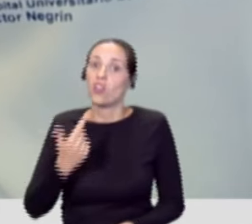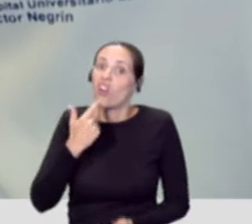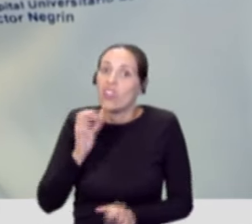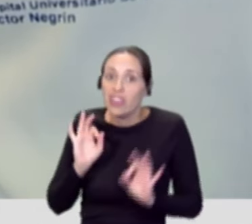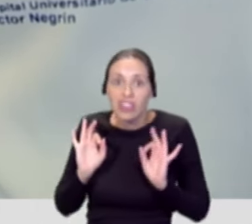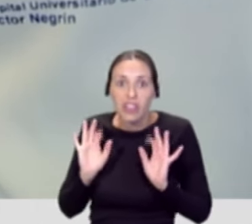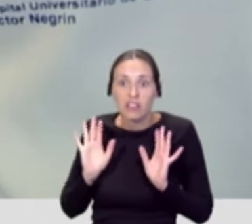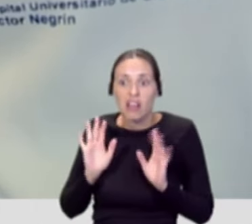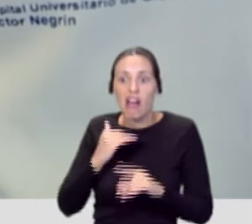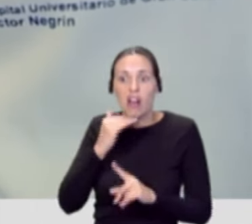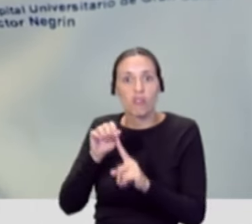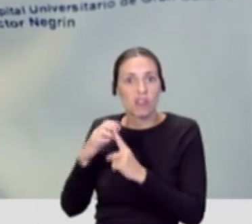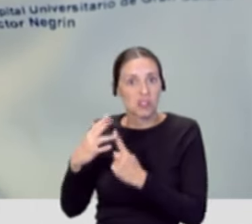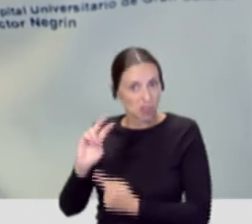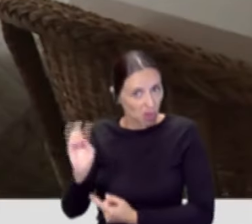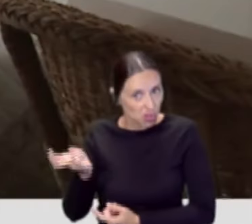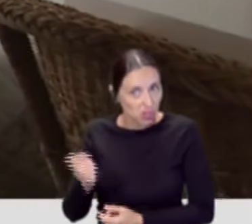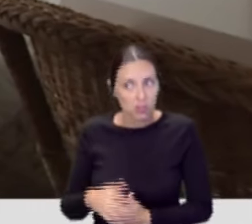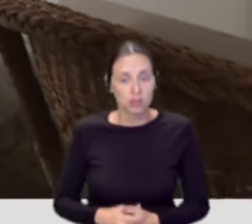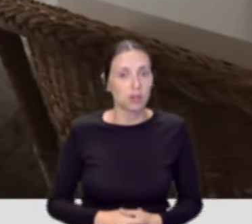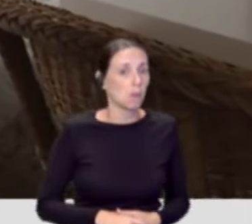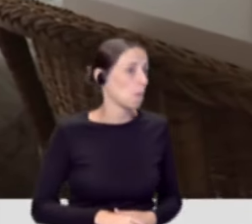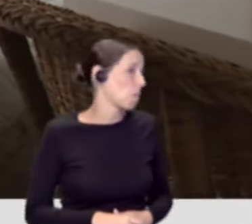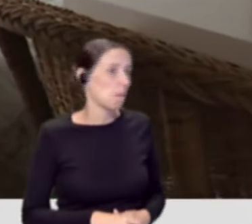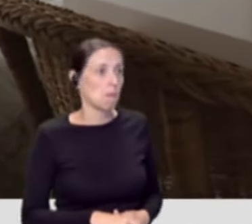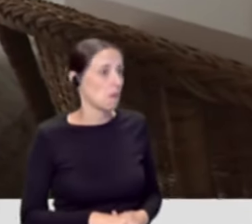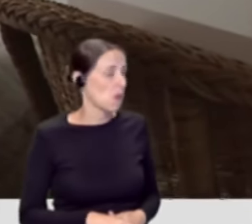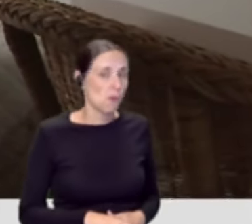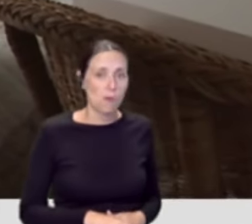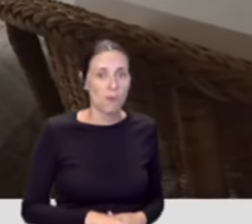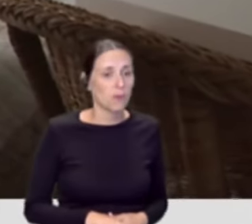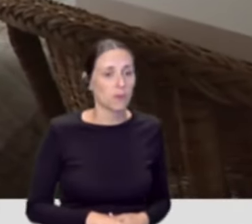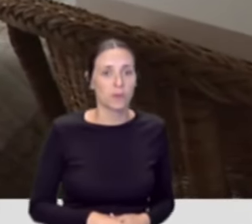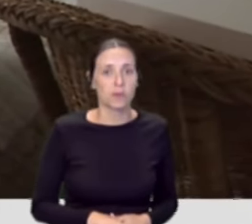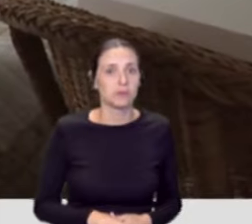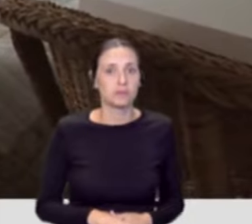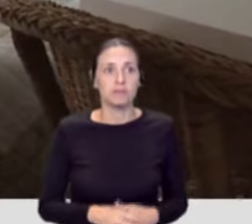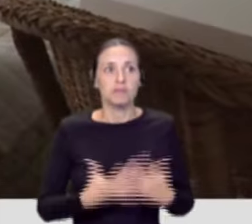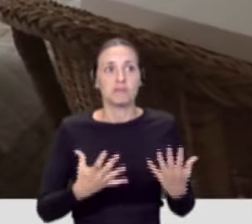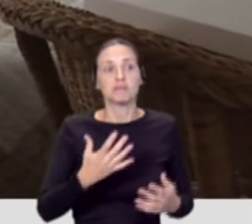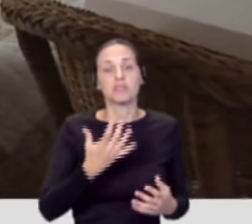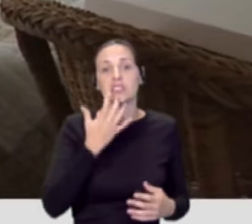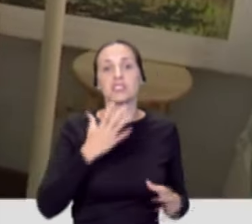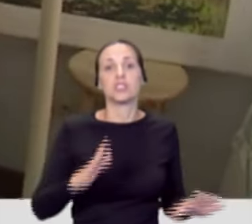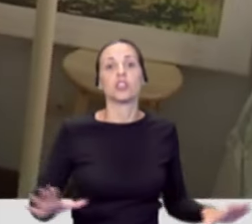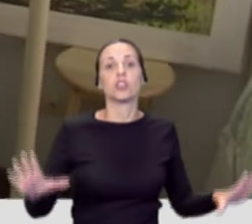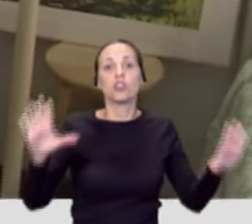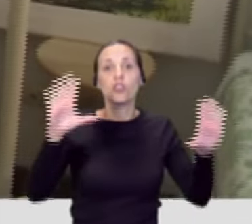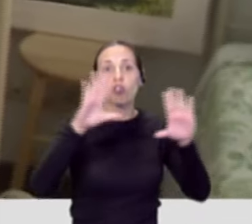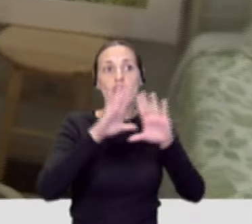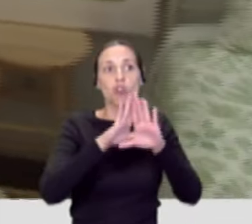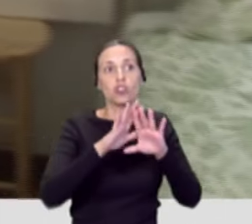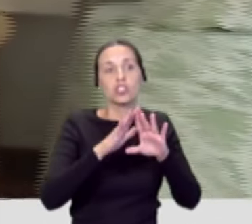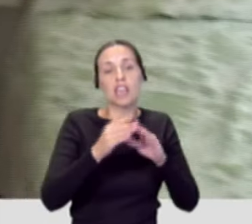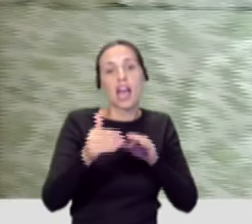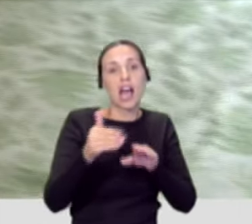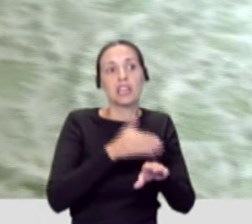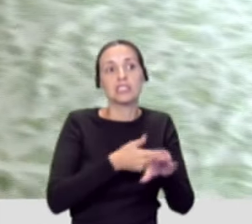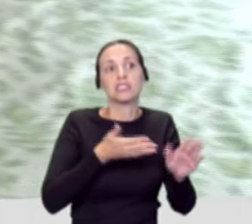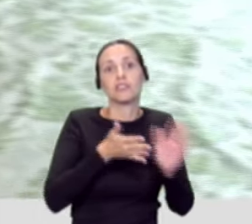algún otro factor? No, bueno, el hecho de que anochezca antes, eso sí que va a favor, digamos,